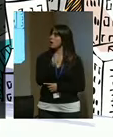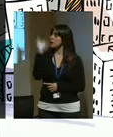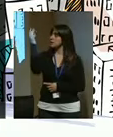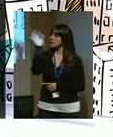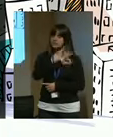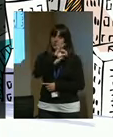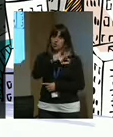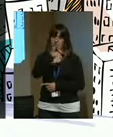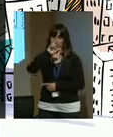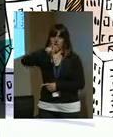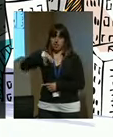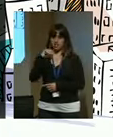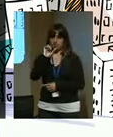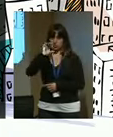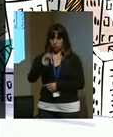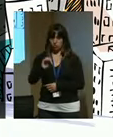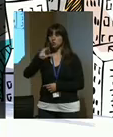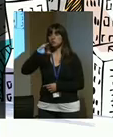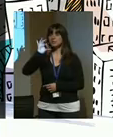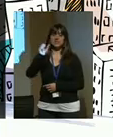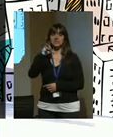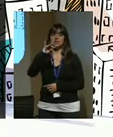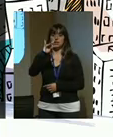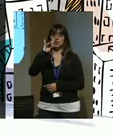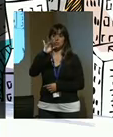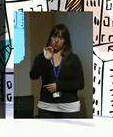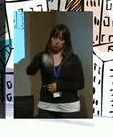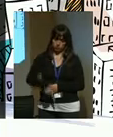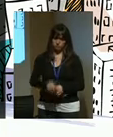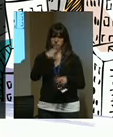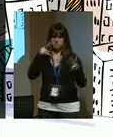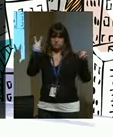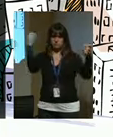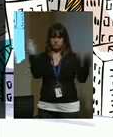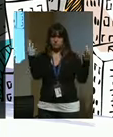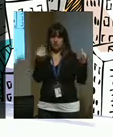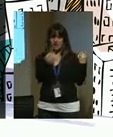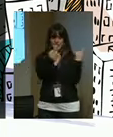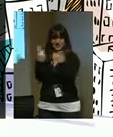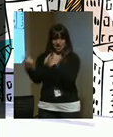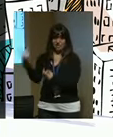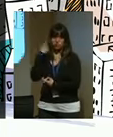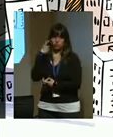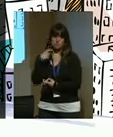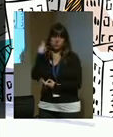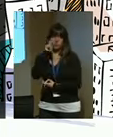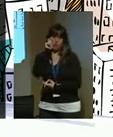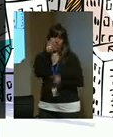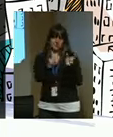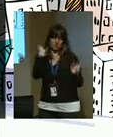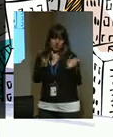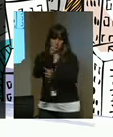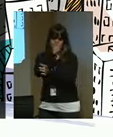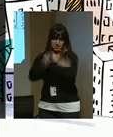señor Francisco Sardón, con el título de la ponencia Necesidades y hábitos turísticos de las personas con discapacidad. Su cargo está